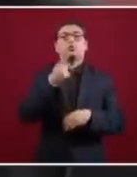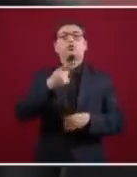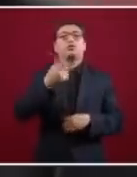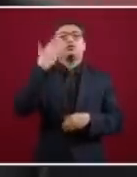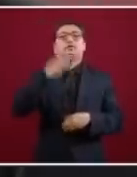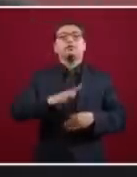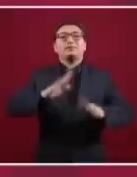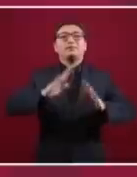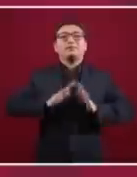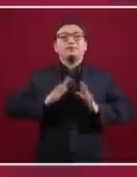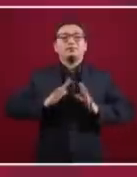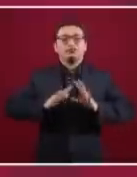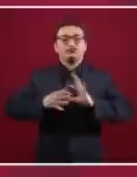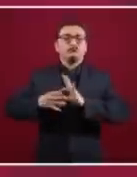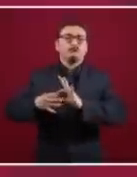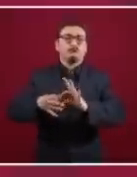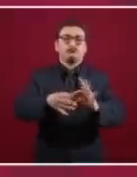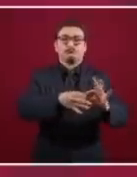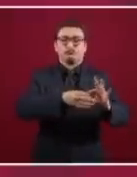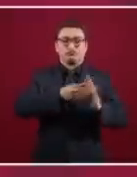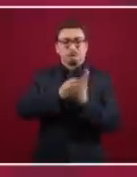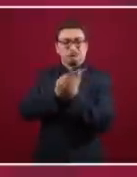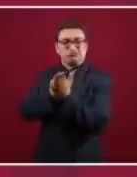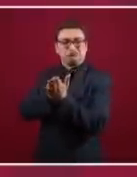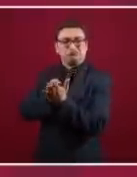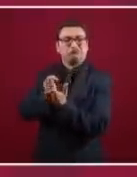es un ejército leal